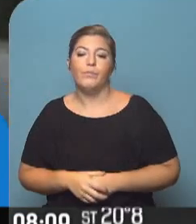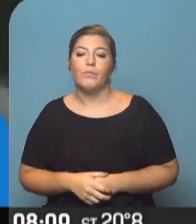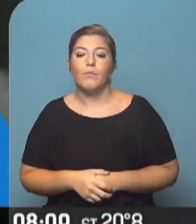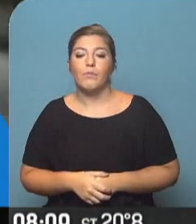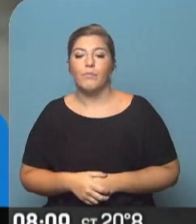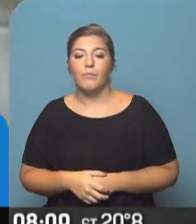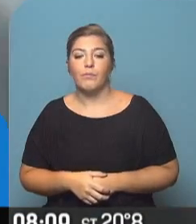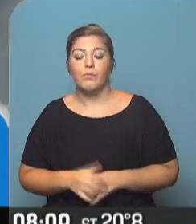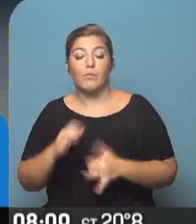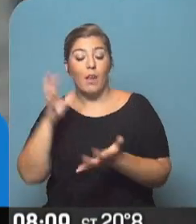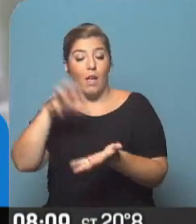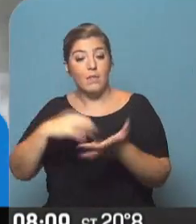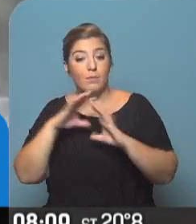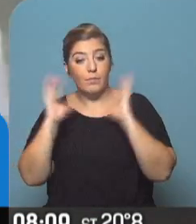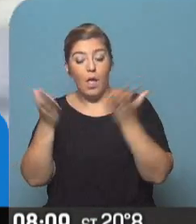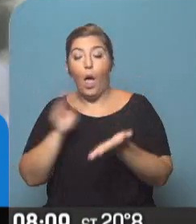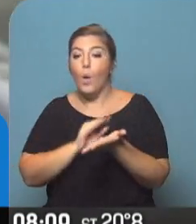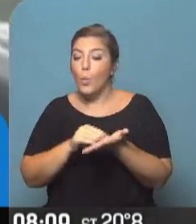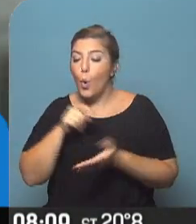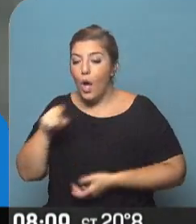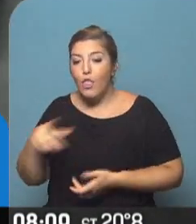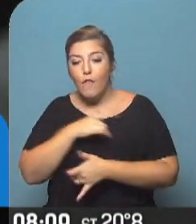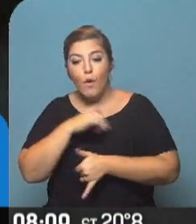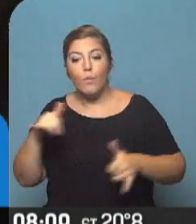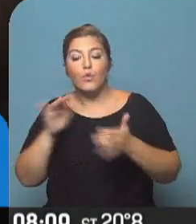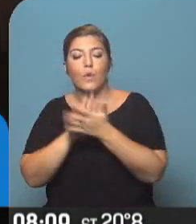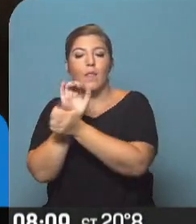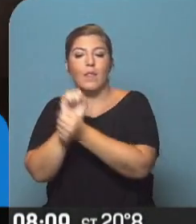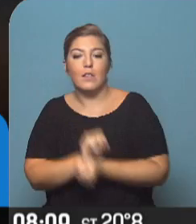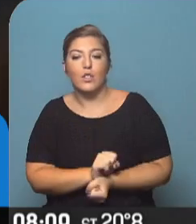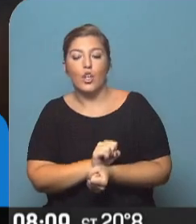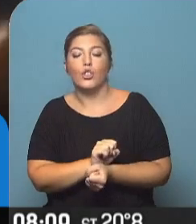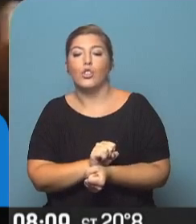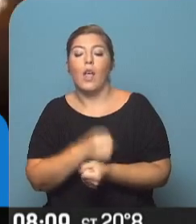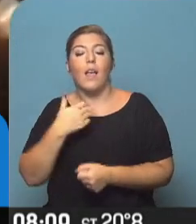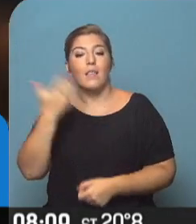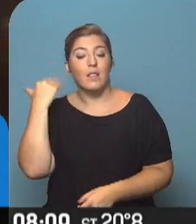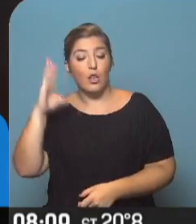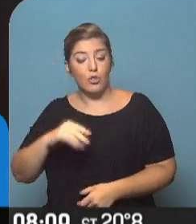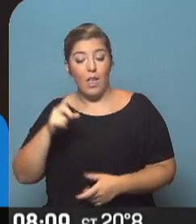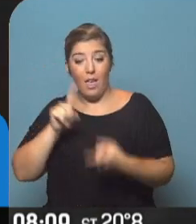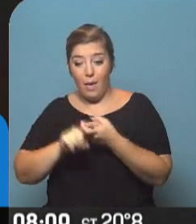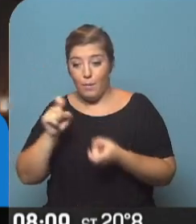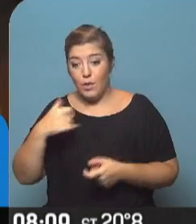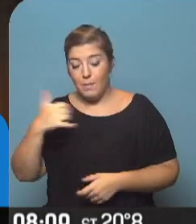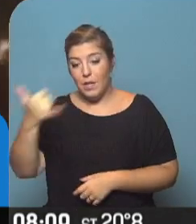agencias internacionales. El abogado de Kovalchuk informó sobre la detención de su cliente. Ayer por la noche su esposa me